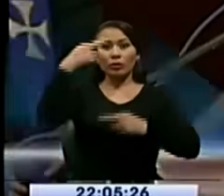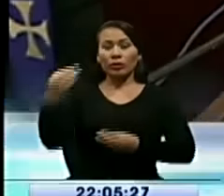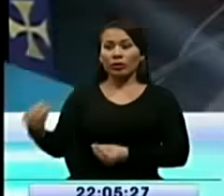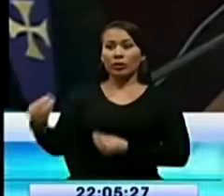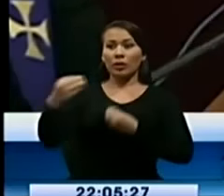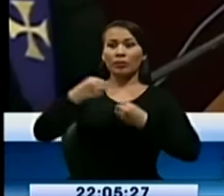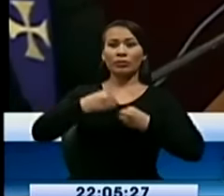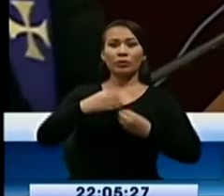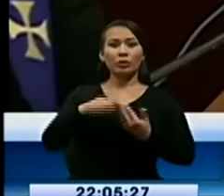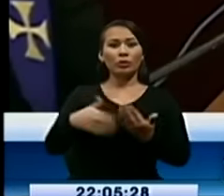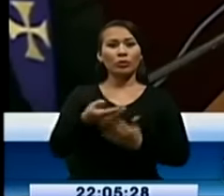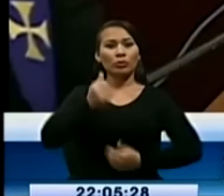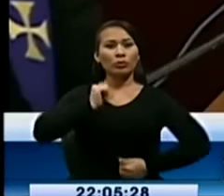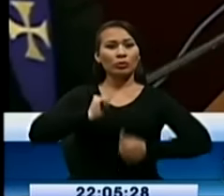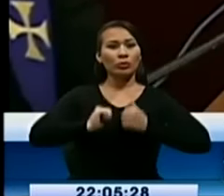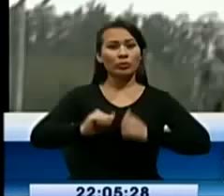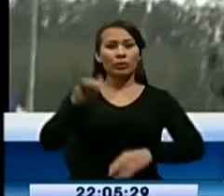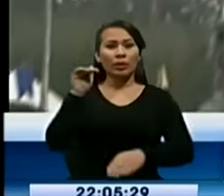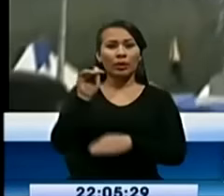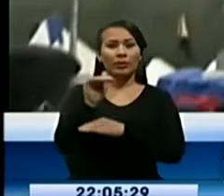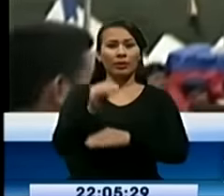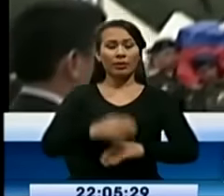nos golpeó ayer por la tarde?